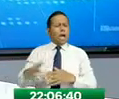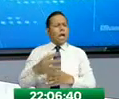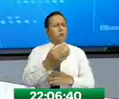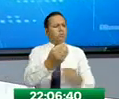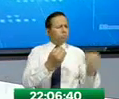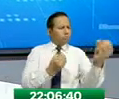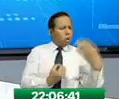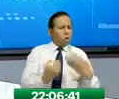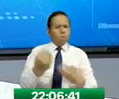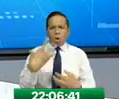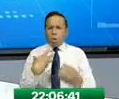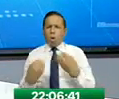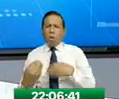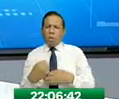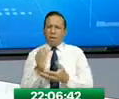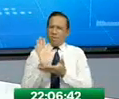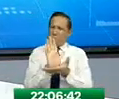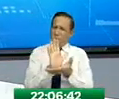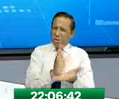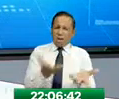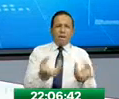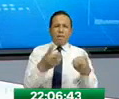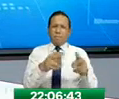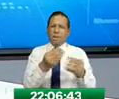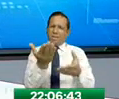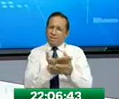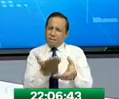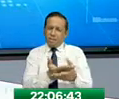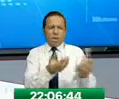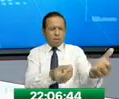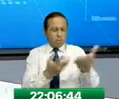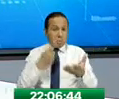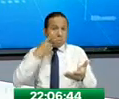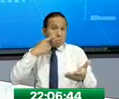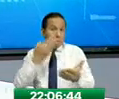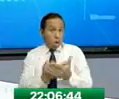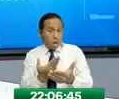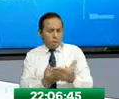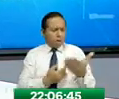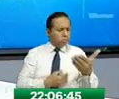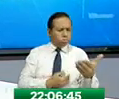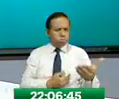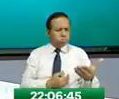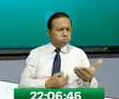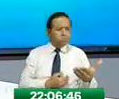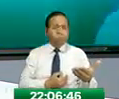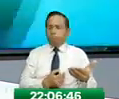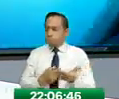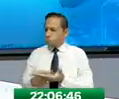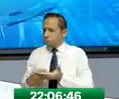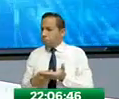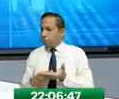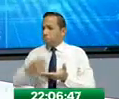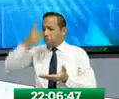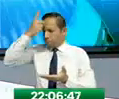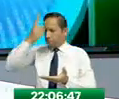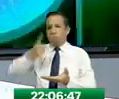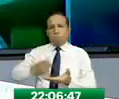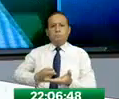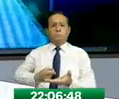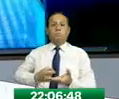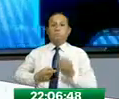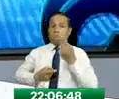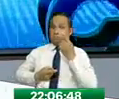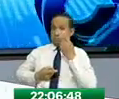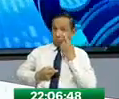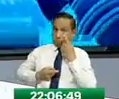los representantes de las universidades públicas y del Gobierno Nacional. Esto para emitir un dictamen definitivo sobre el recorte